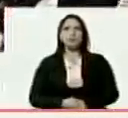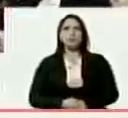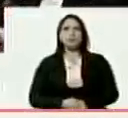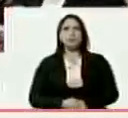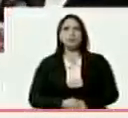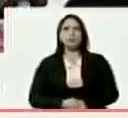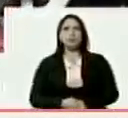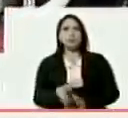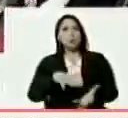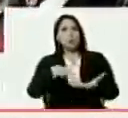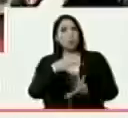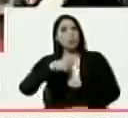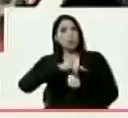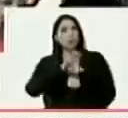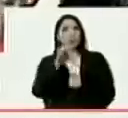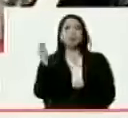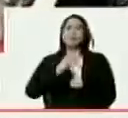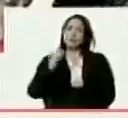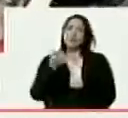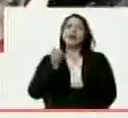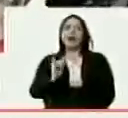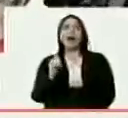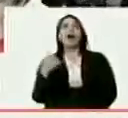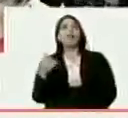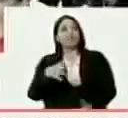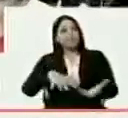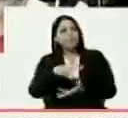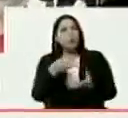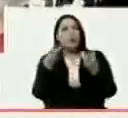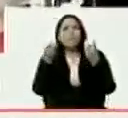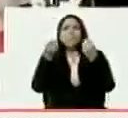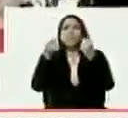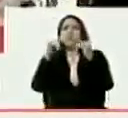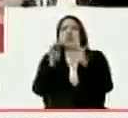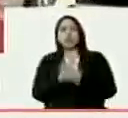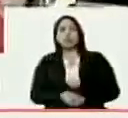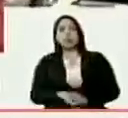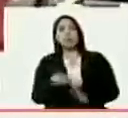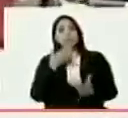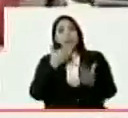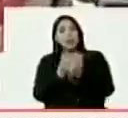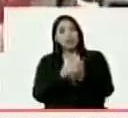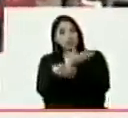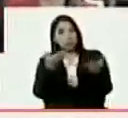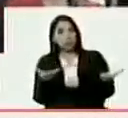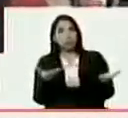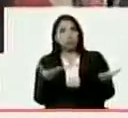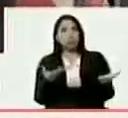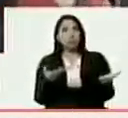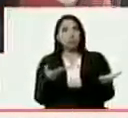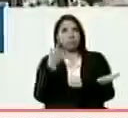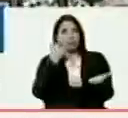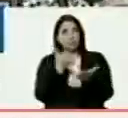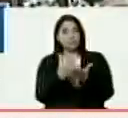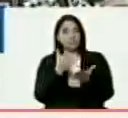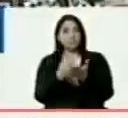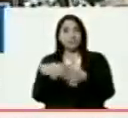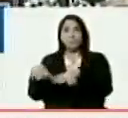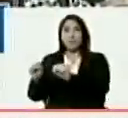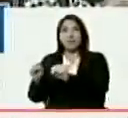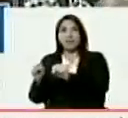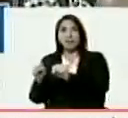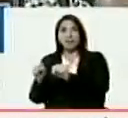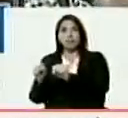¿Con problemas en nuestro país? Sí, hermanos y hermanas, muchísimos problemas. Y de ahí el agradecimiento a ustedes. Mire, el imperialismo es